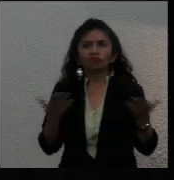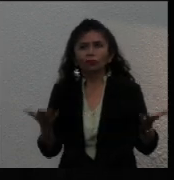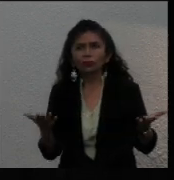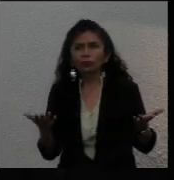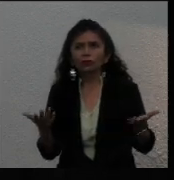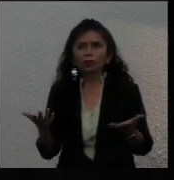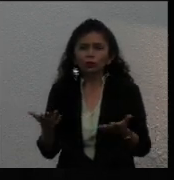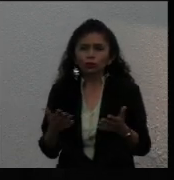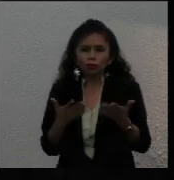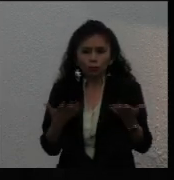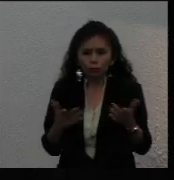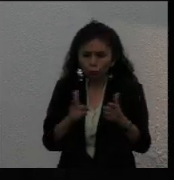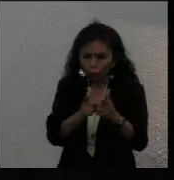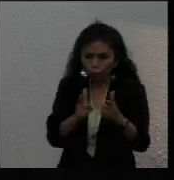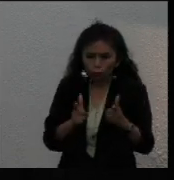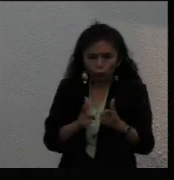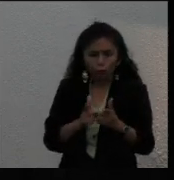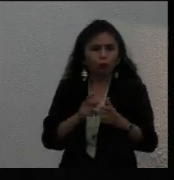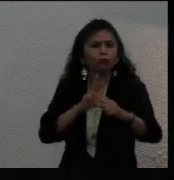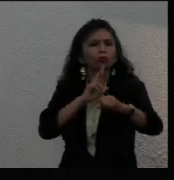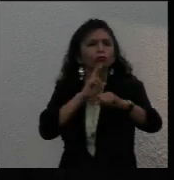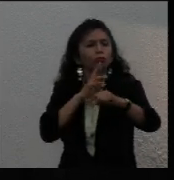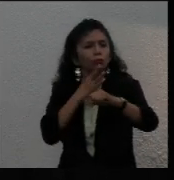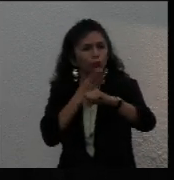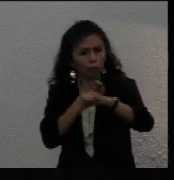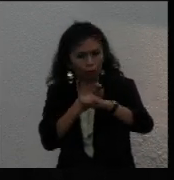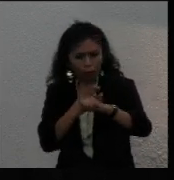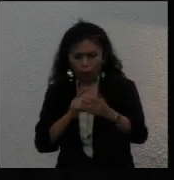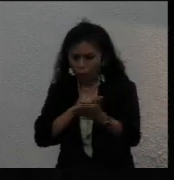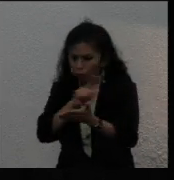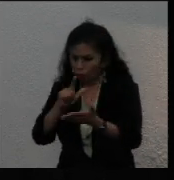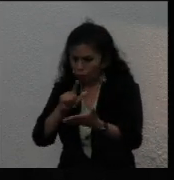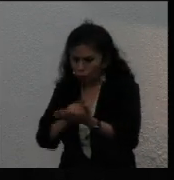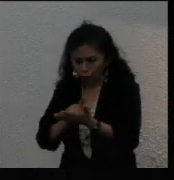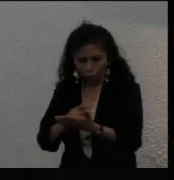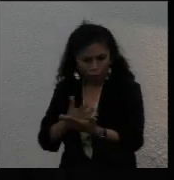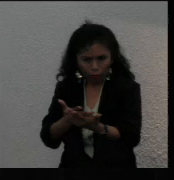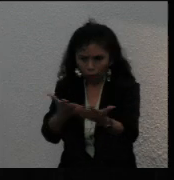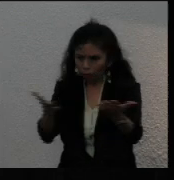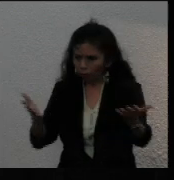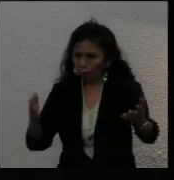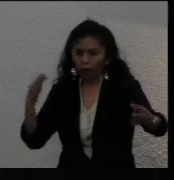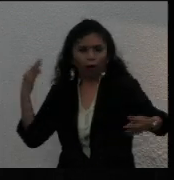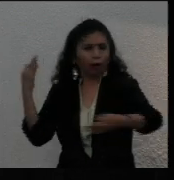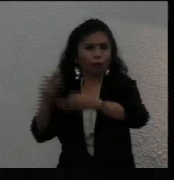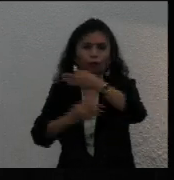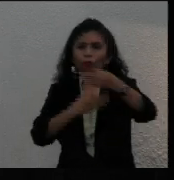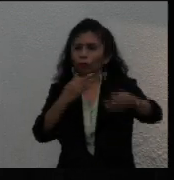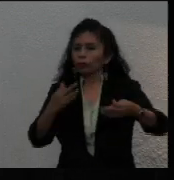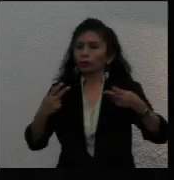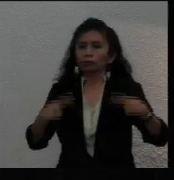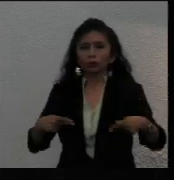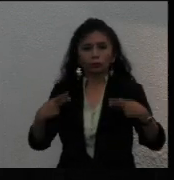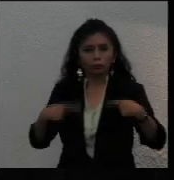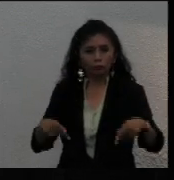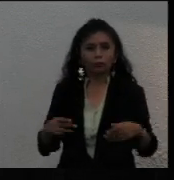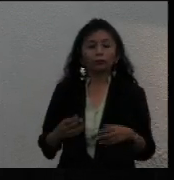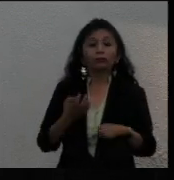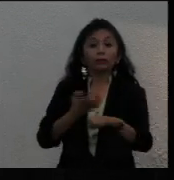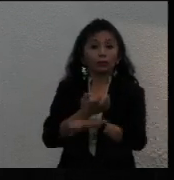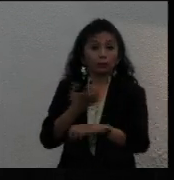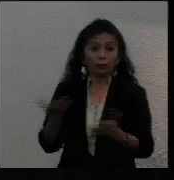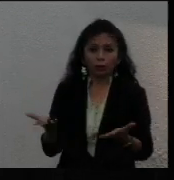seremos una oposición responsable. Legislaremos para todas y todos los ciudadanos de este estado,